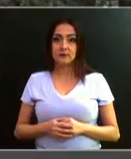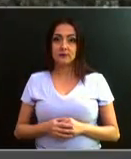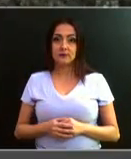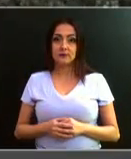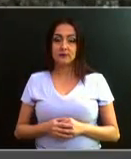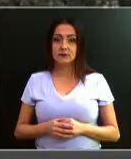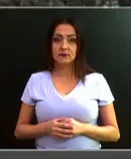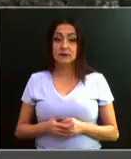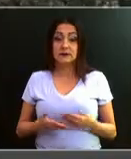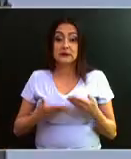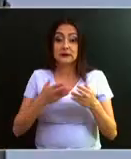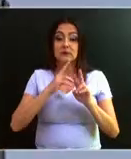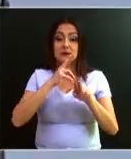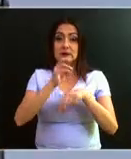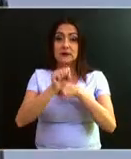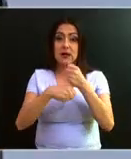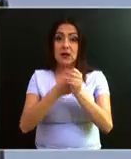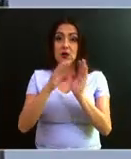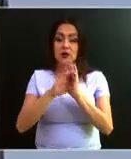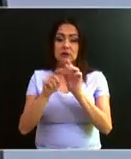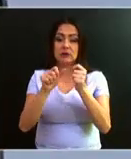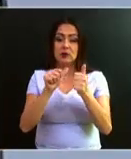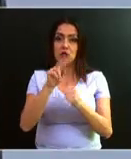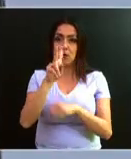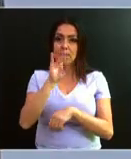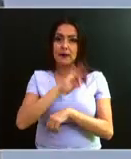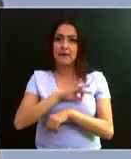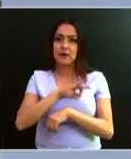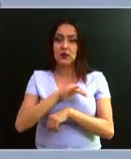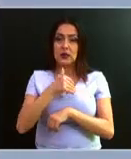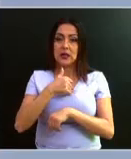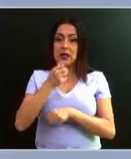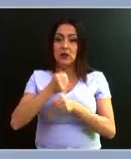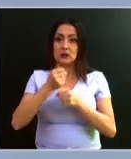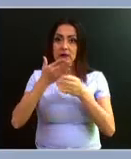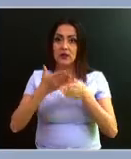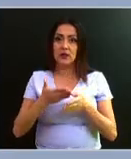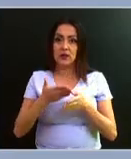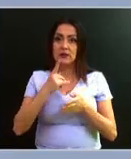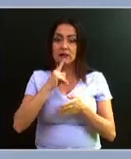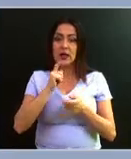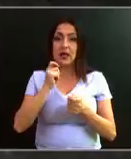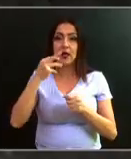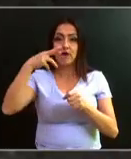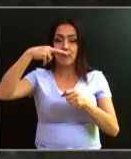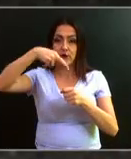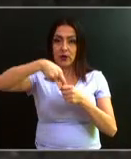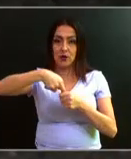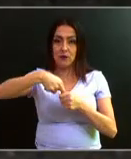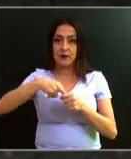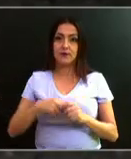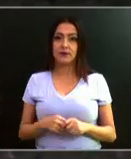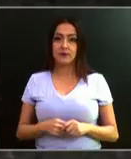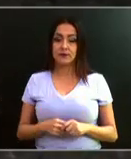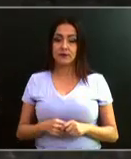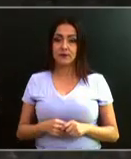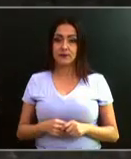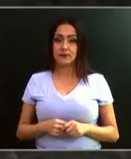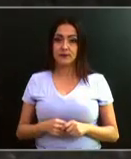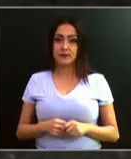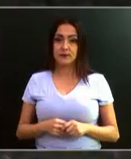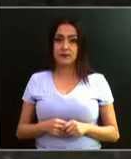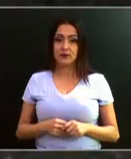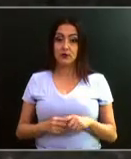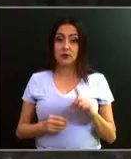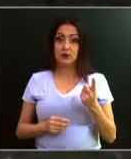Un fallo de la Sala Constitucional eliminó dos beneficios que gozaban los empleados de la refinadora costarricense de petróleo Recope.